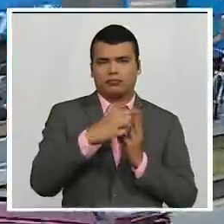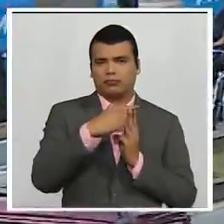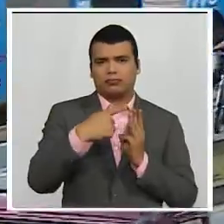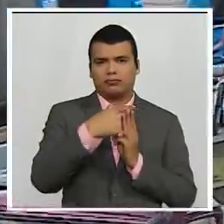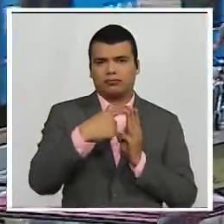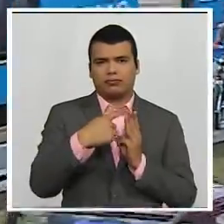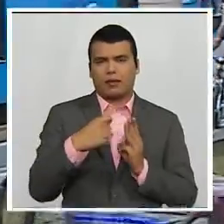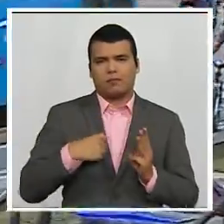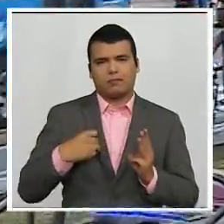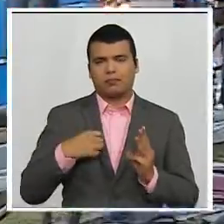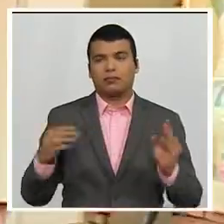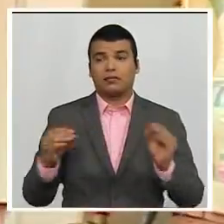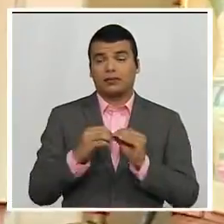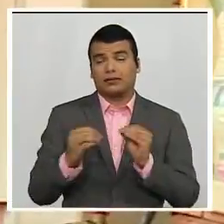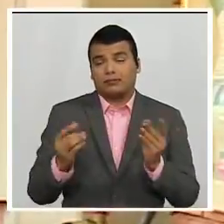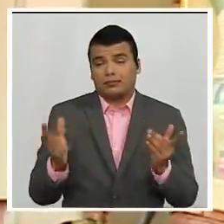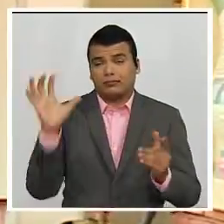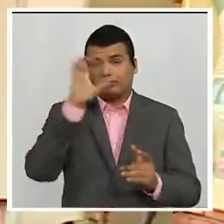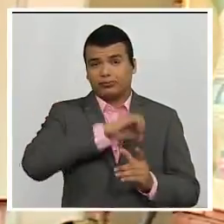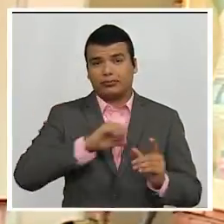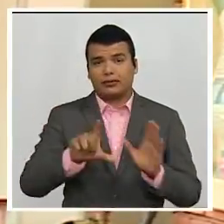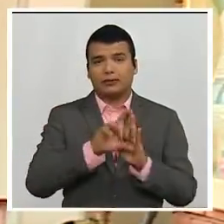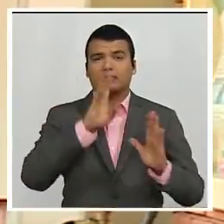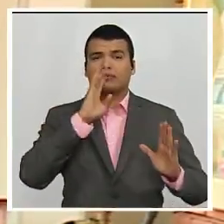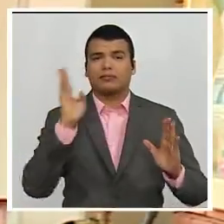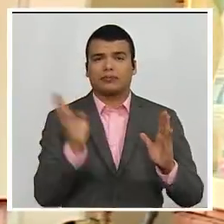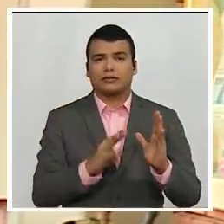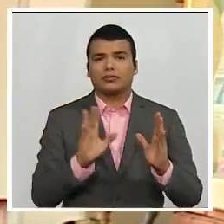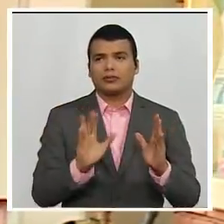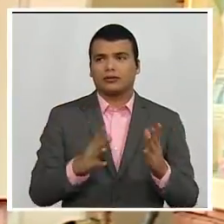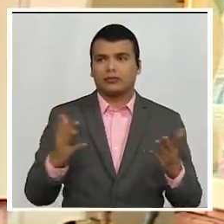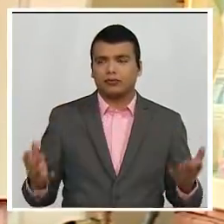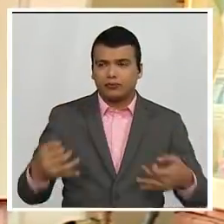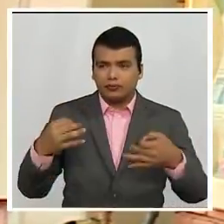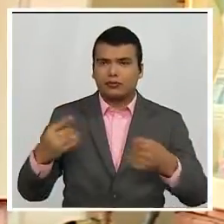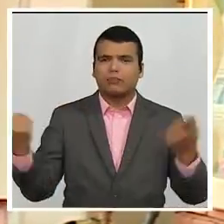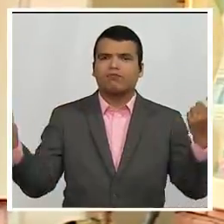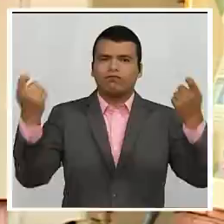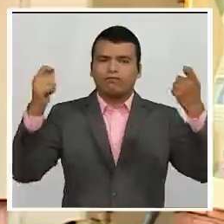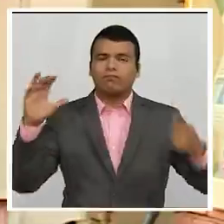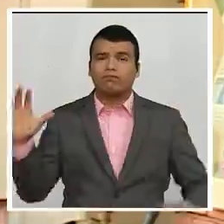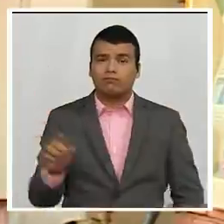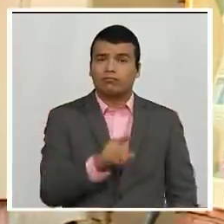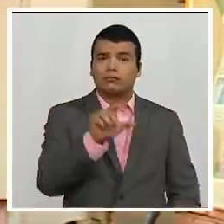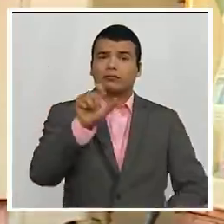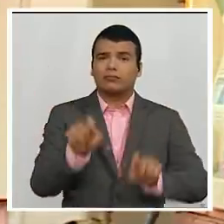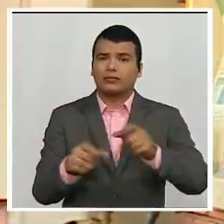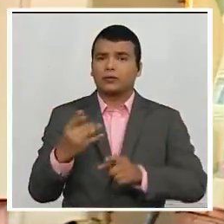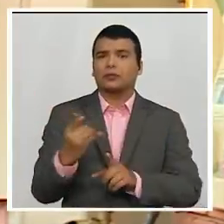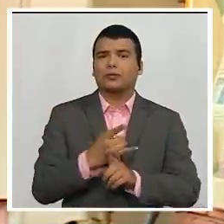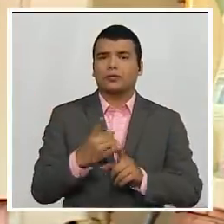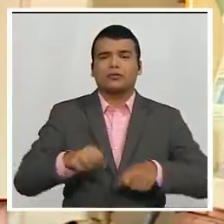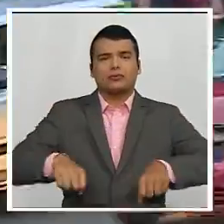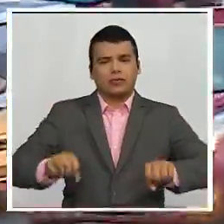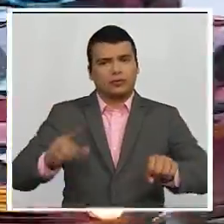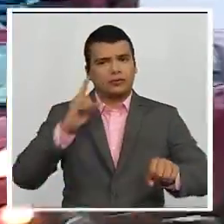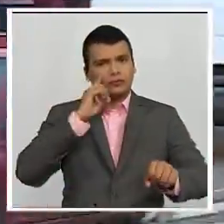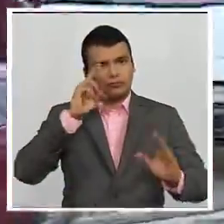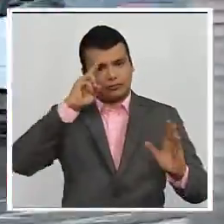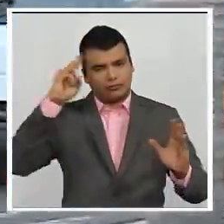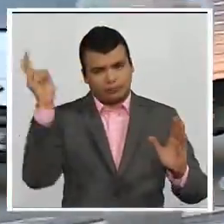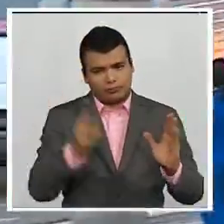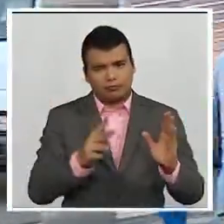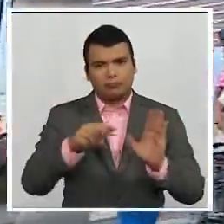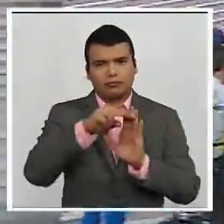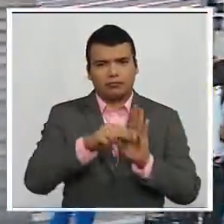una de las normas de tránsito estamos haciendo una campaña educativa muy fuerte en la ciudad donde queremos concientizar a todos motociclistas de respetar las normas de tránsito el mío